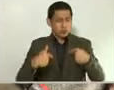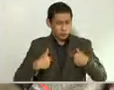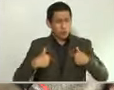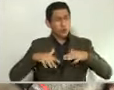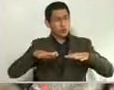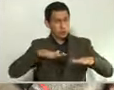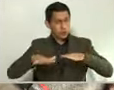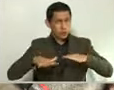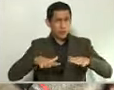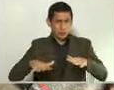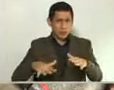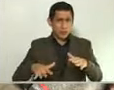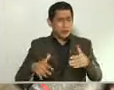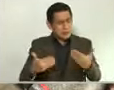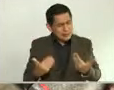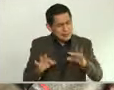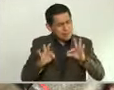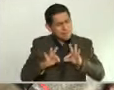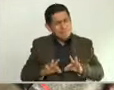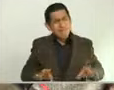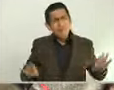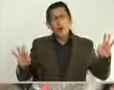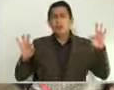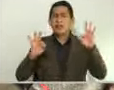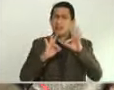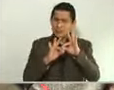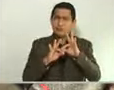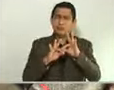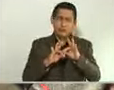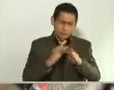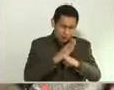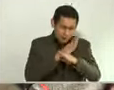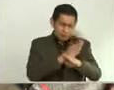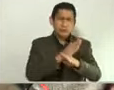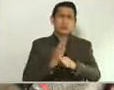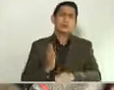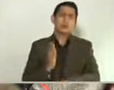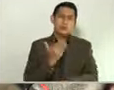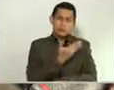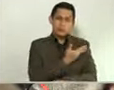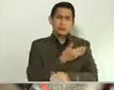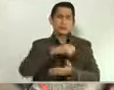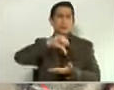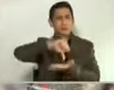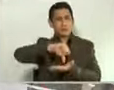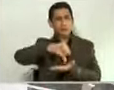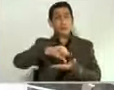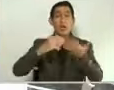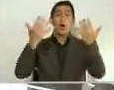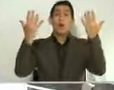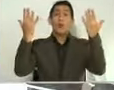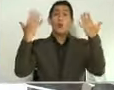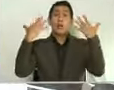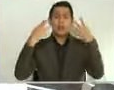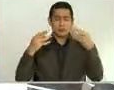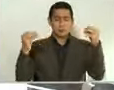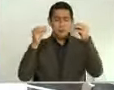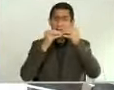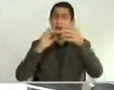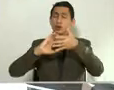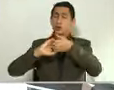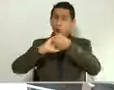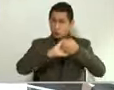gente y proteger con alma, vida y corazón esta ciudad cuando se encuentra en crisis. Guayaquil solidaria. Guayaquil solidaria,